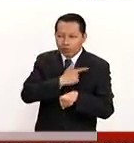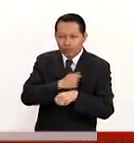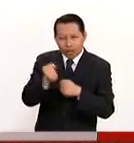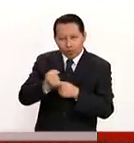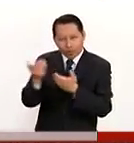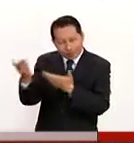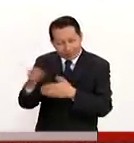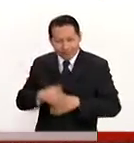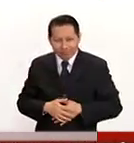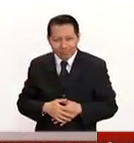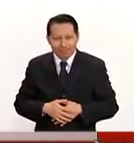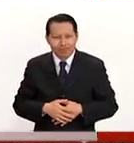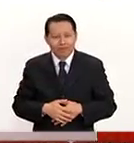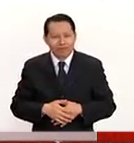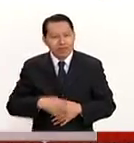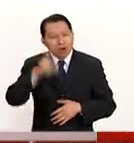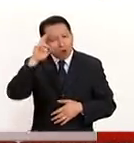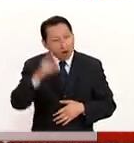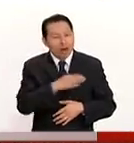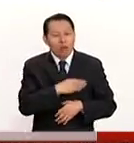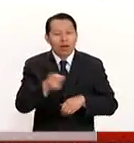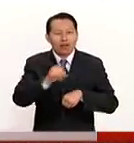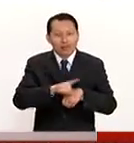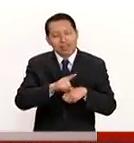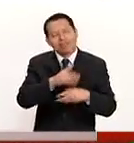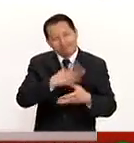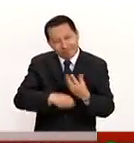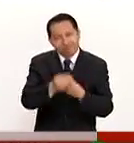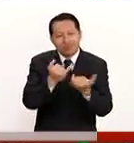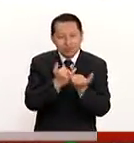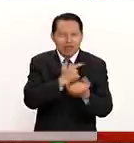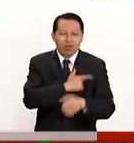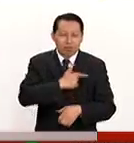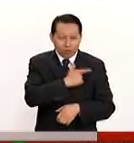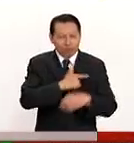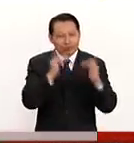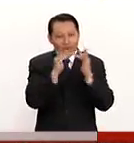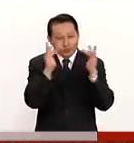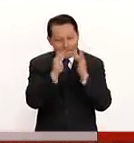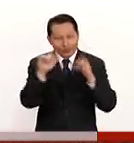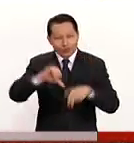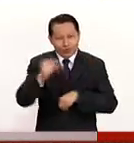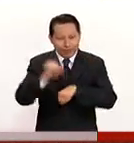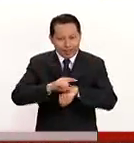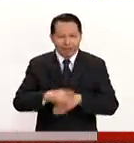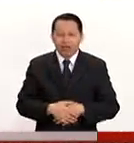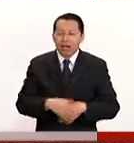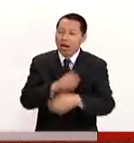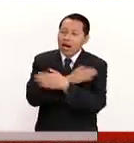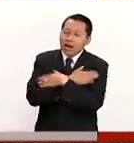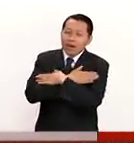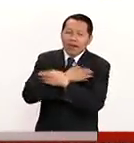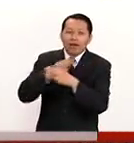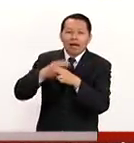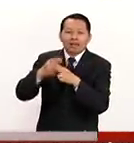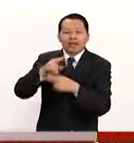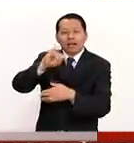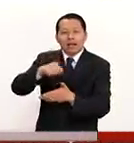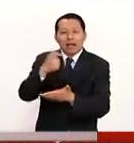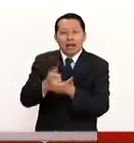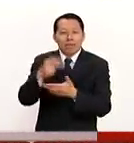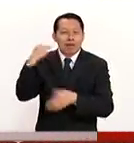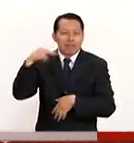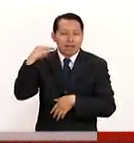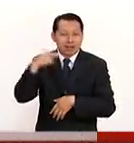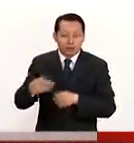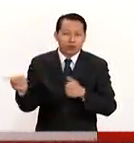que nada. Hola, buenos días. Al contrario, es un placer estar con ustedes el día de hoy. Un abrazo hasta Jalapa, Veracruz. Y para que nos